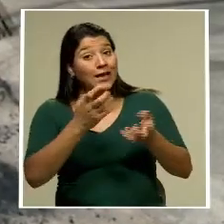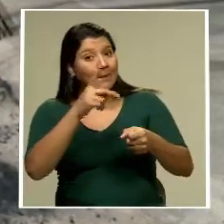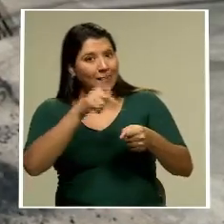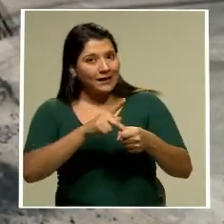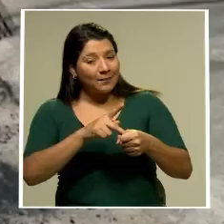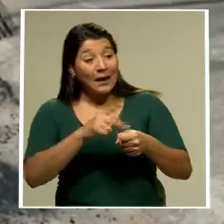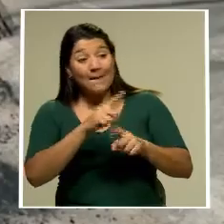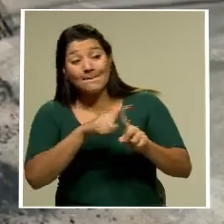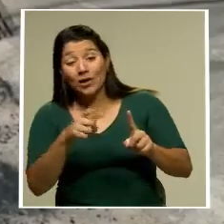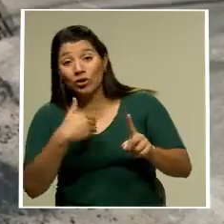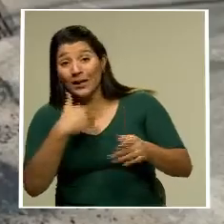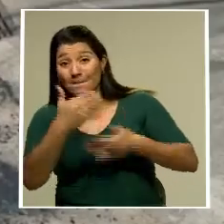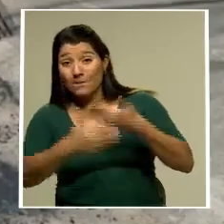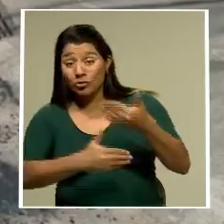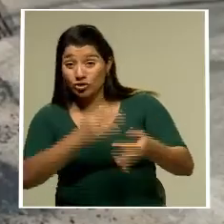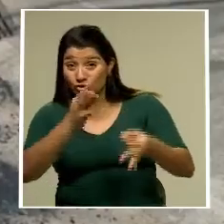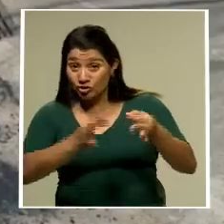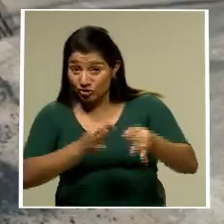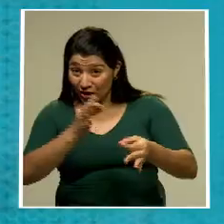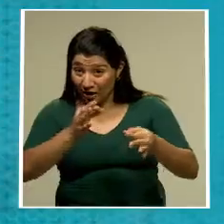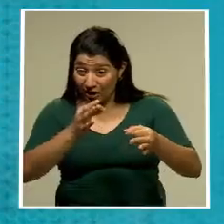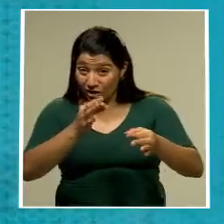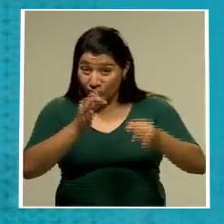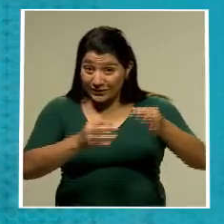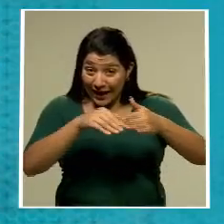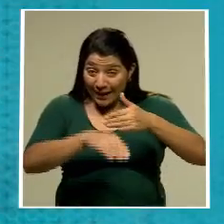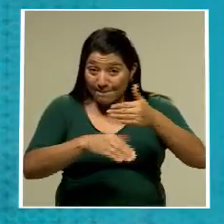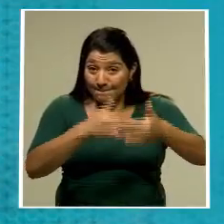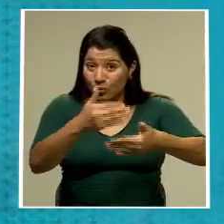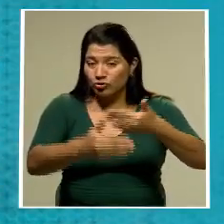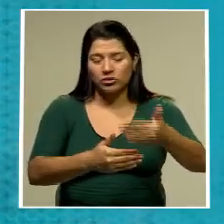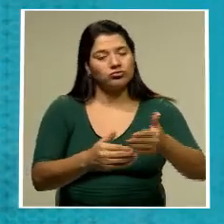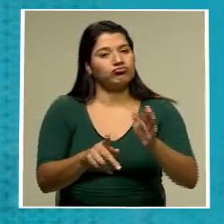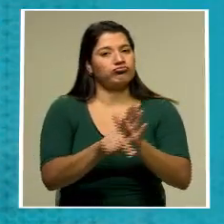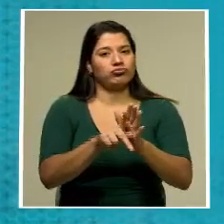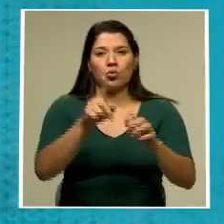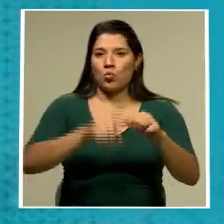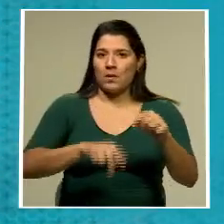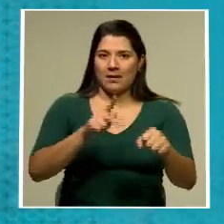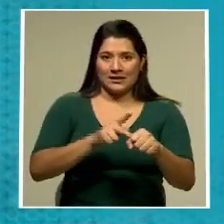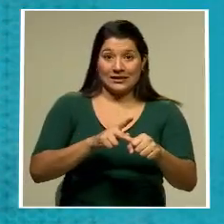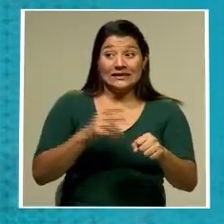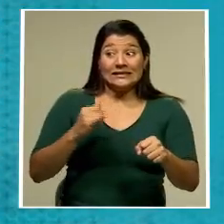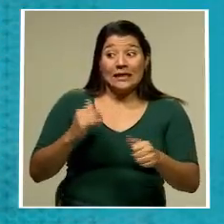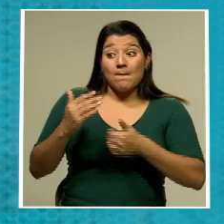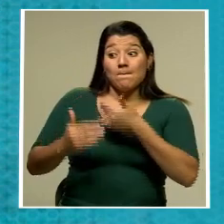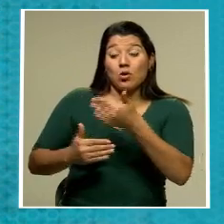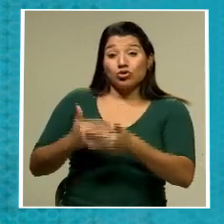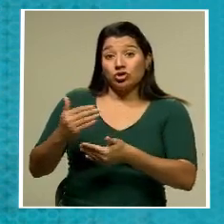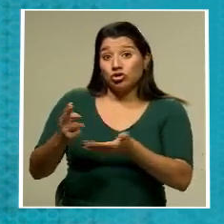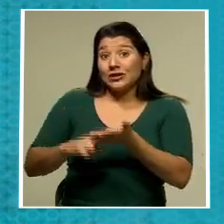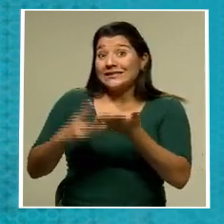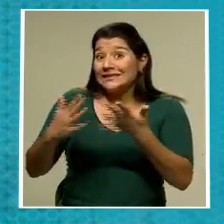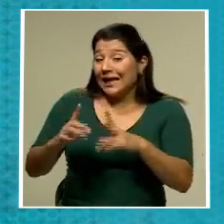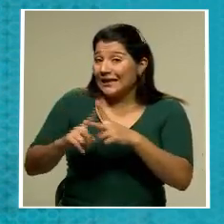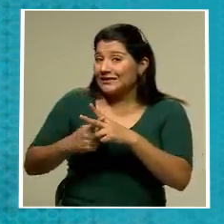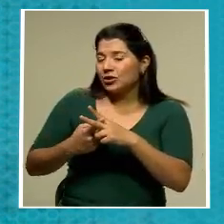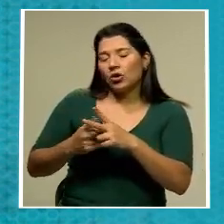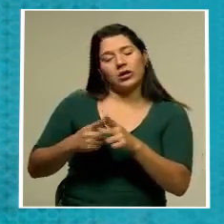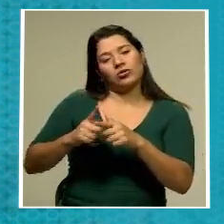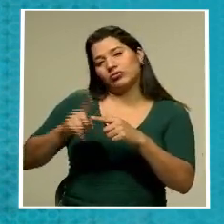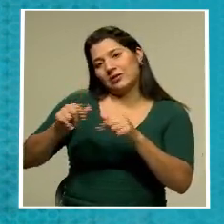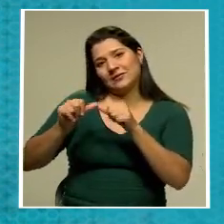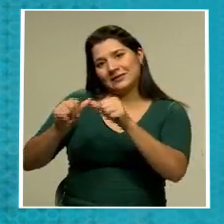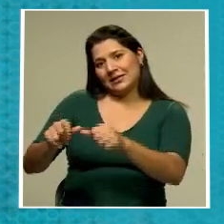cautelar dictada por la autoridad judicial. Nuestro propósito es limpiar la corrupción y a la vez continuar impulsando